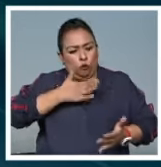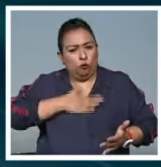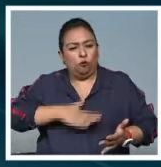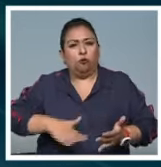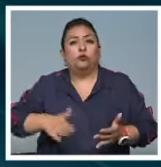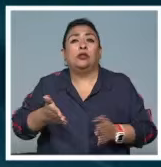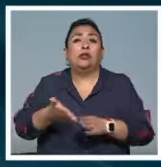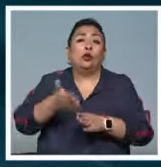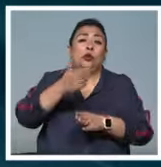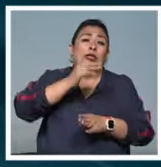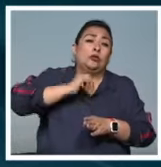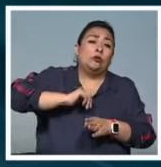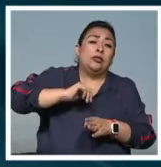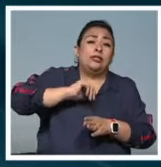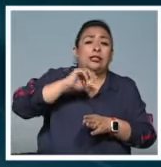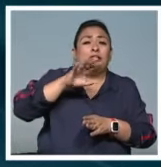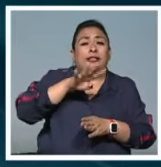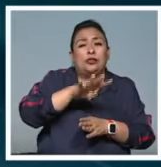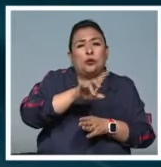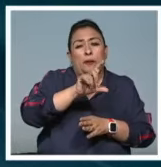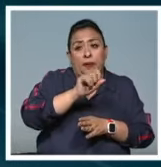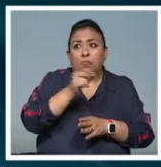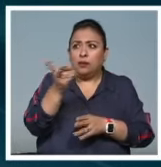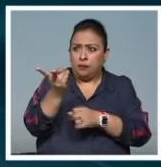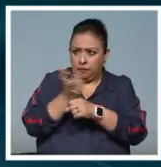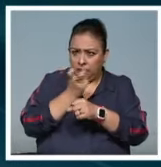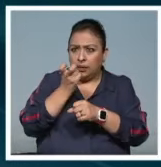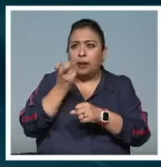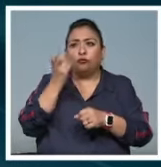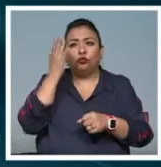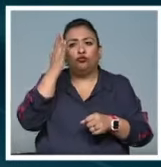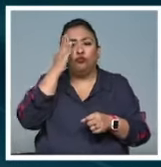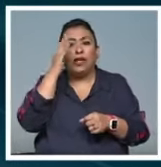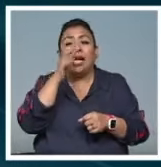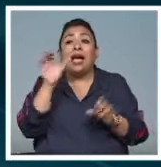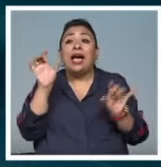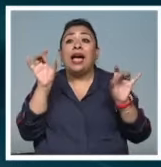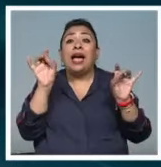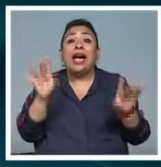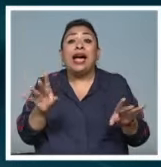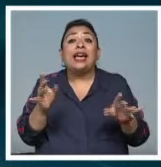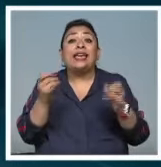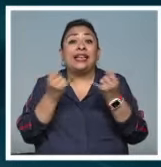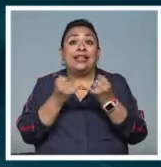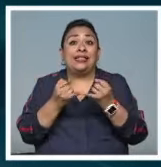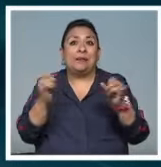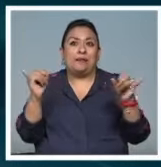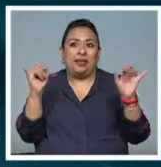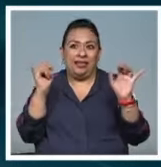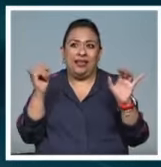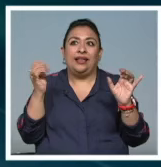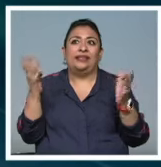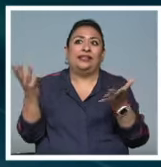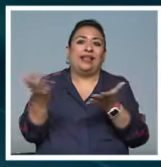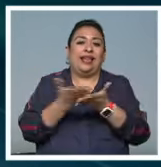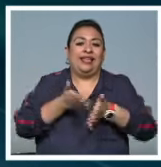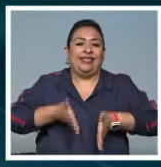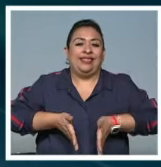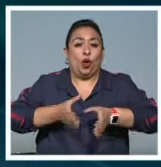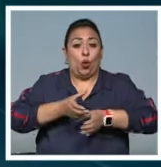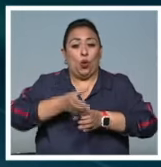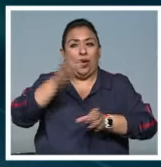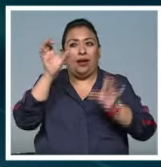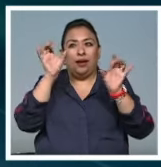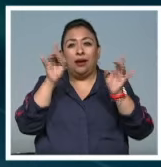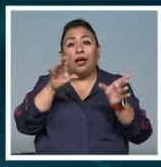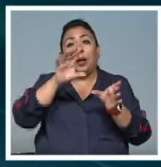siglo XIX o del XX, donde incluso invitamos a la cabeza del ángel de la independencia, la victoria alada del paso de la Reforma que cayó